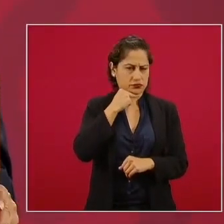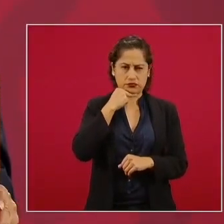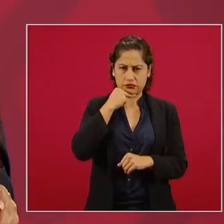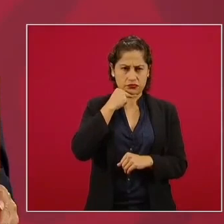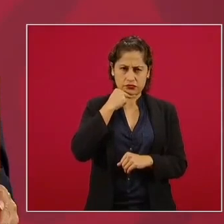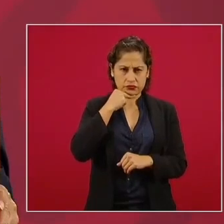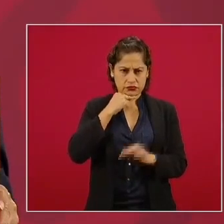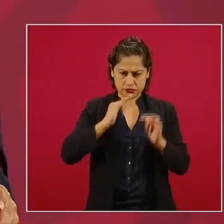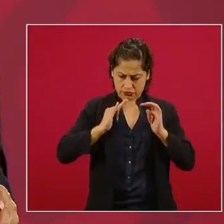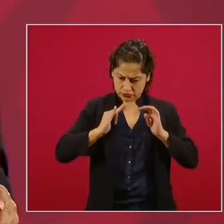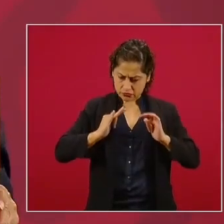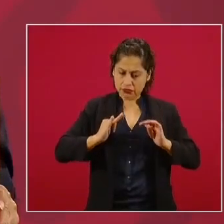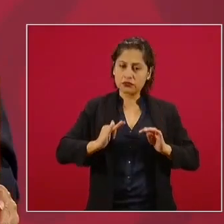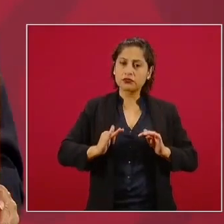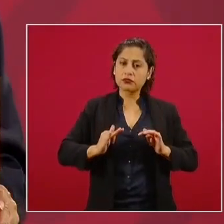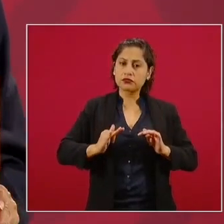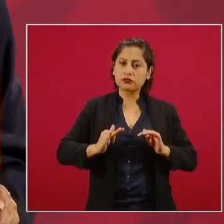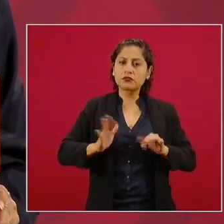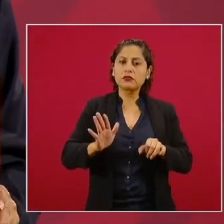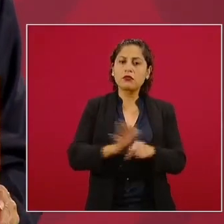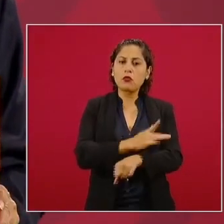Nuestro pueblo es